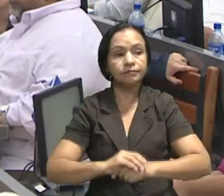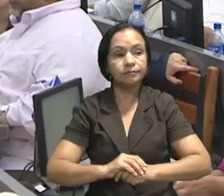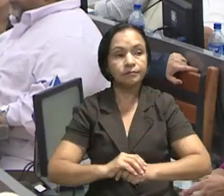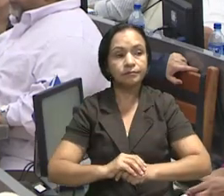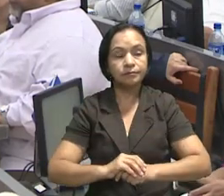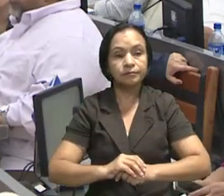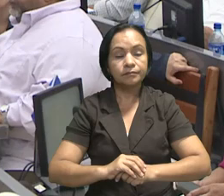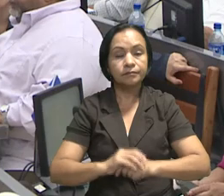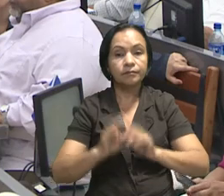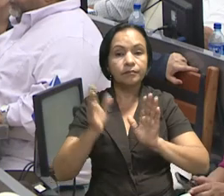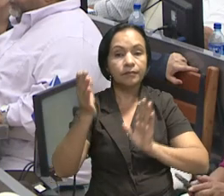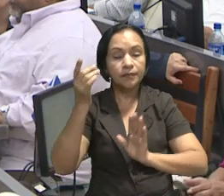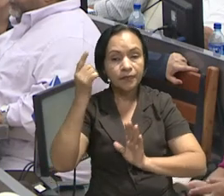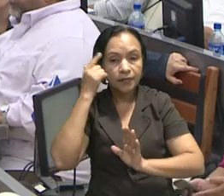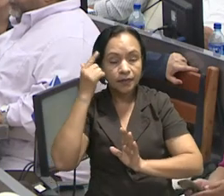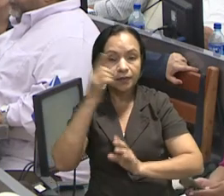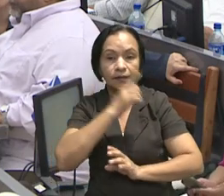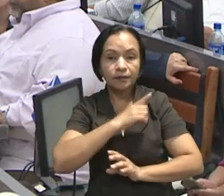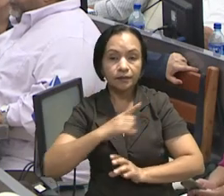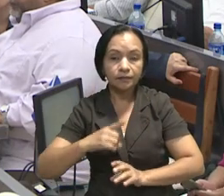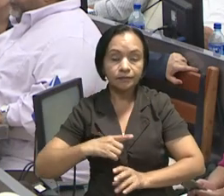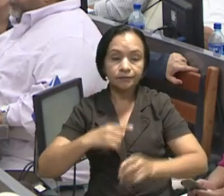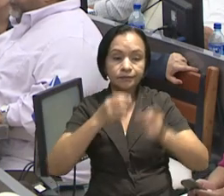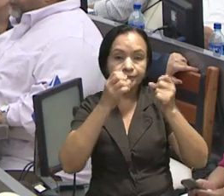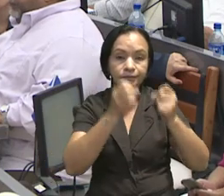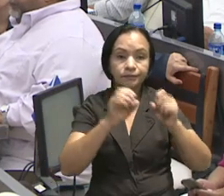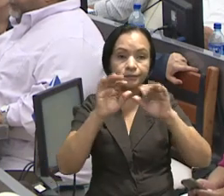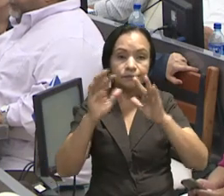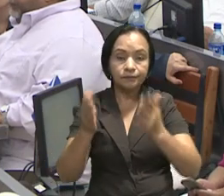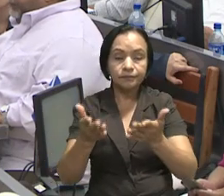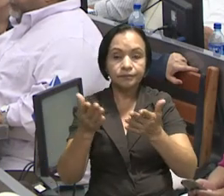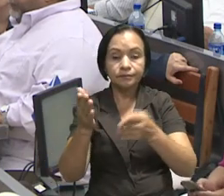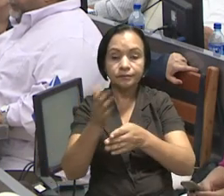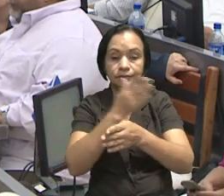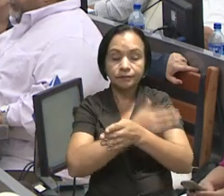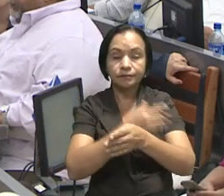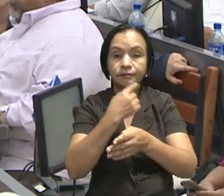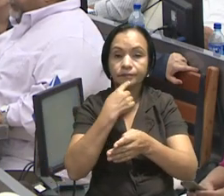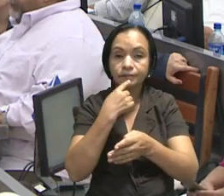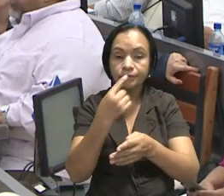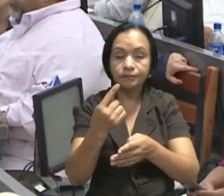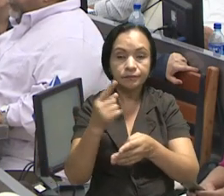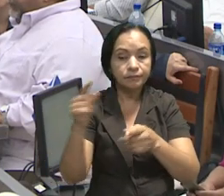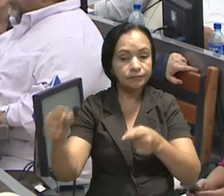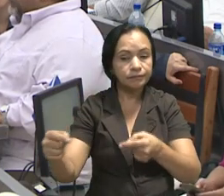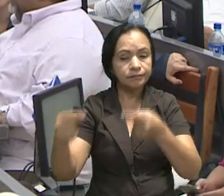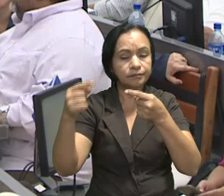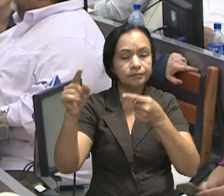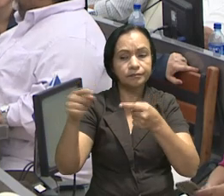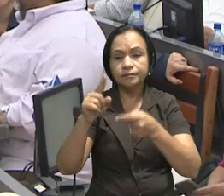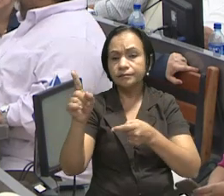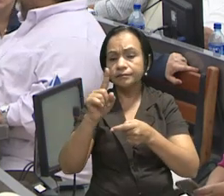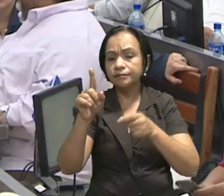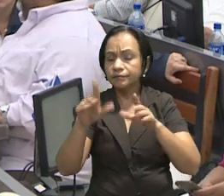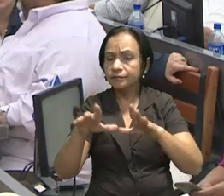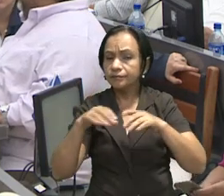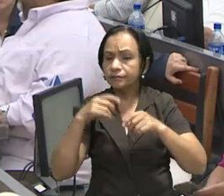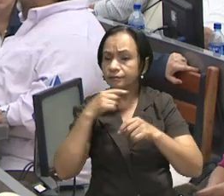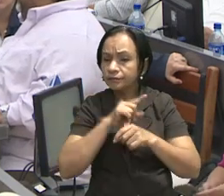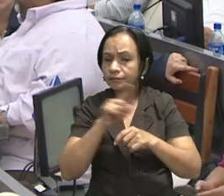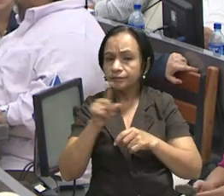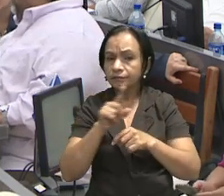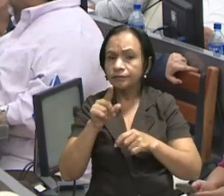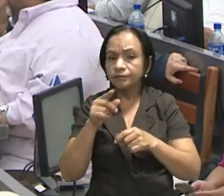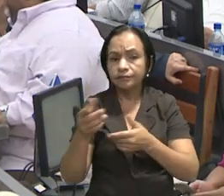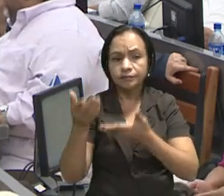La reflexión, mis queridos diputados, ¿verdad?, como les mencionaba, no estamos en contra